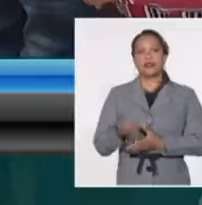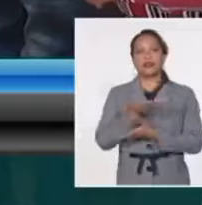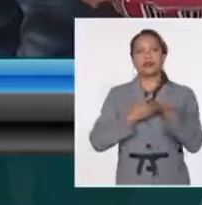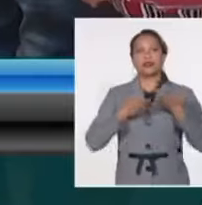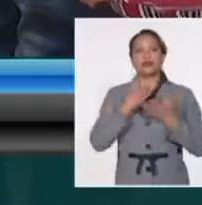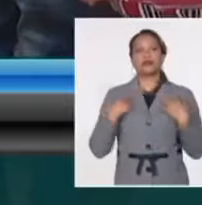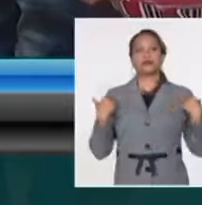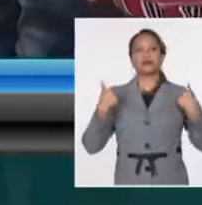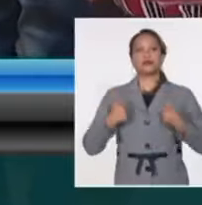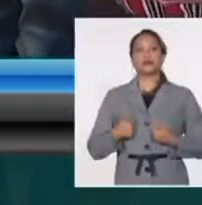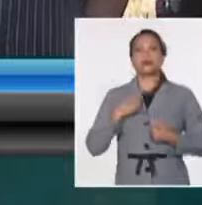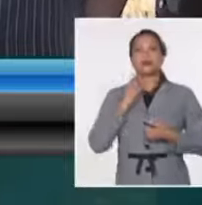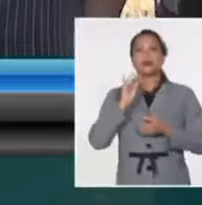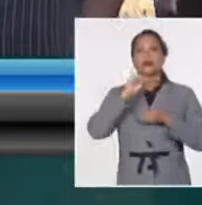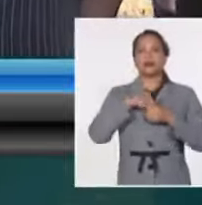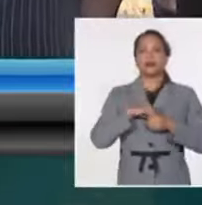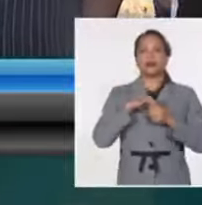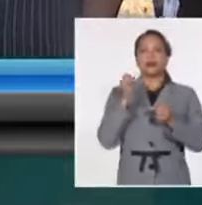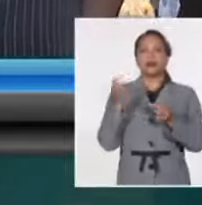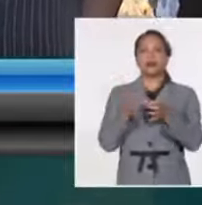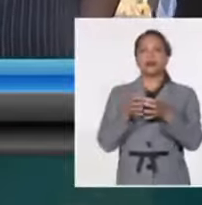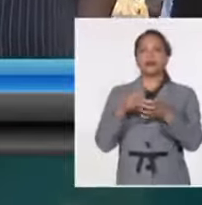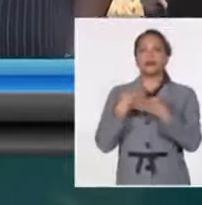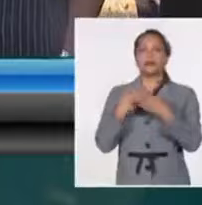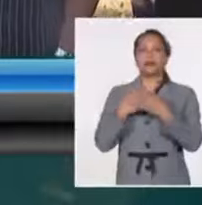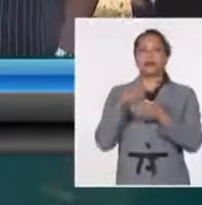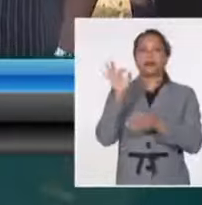e integrantes del sector tabacalero en ese